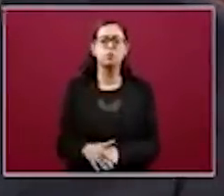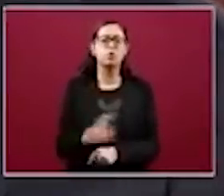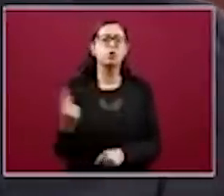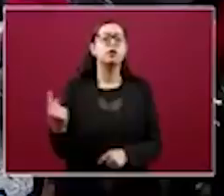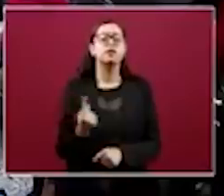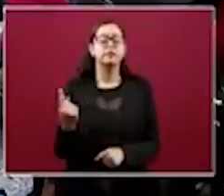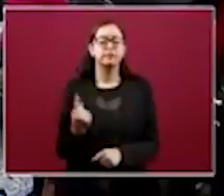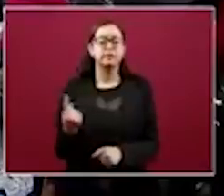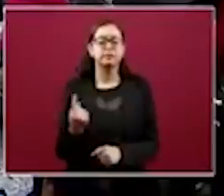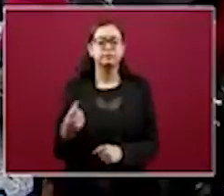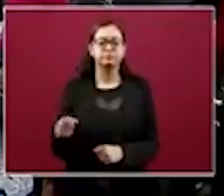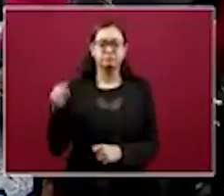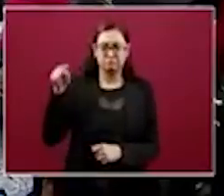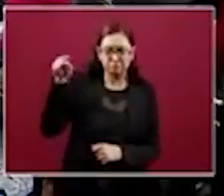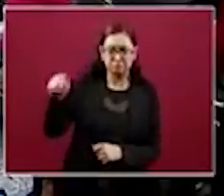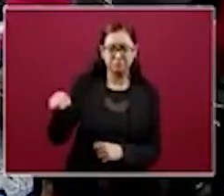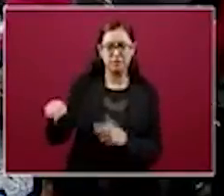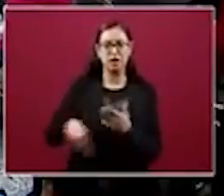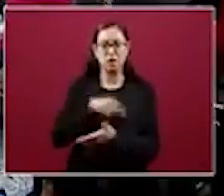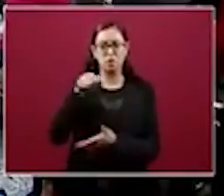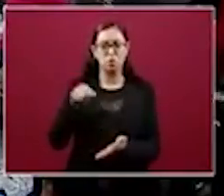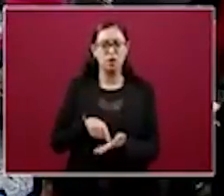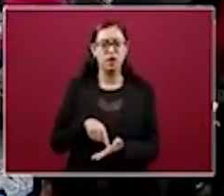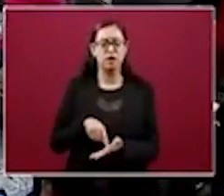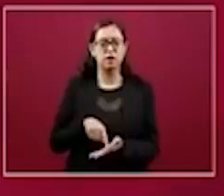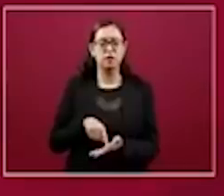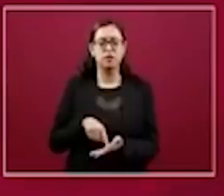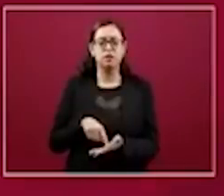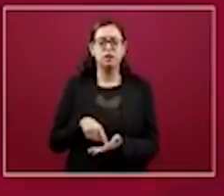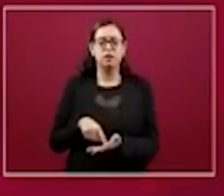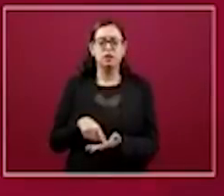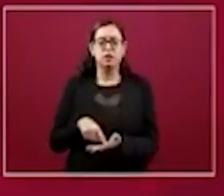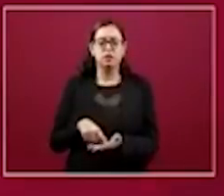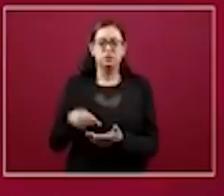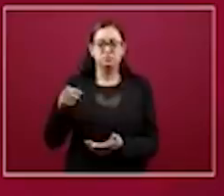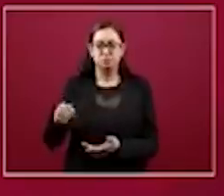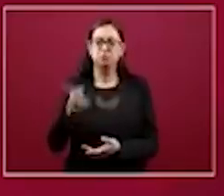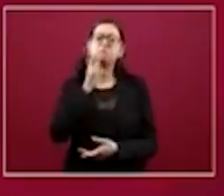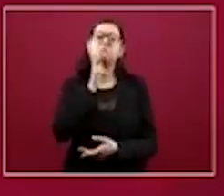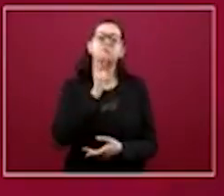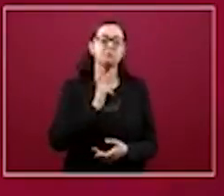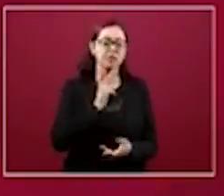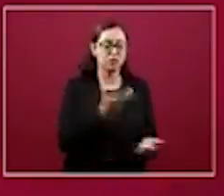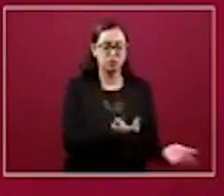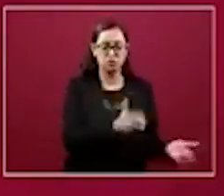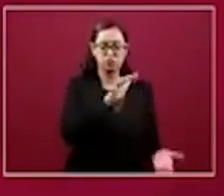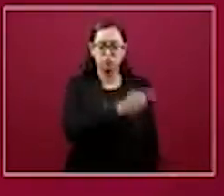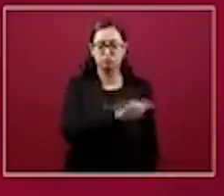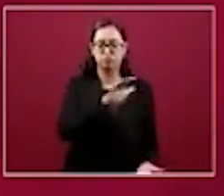terminal que se utiliza para mandar petróleo crudo al extranjero. Por ahí